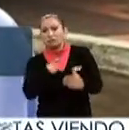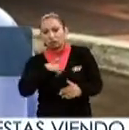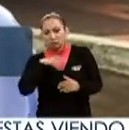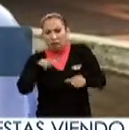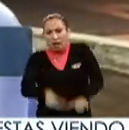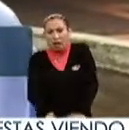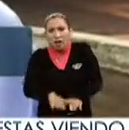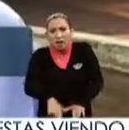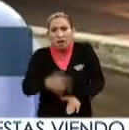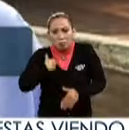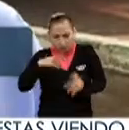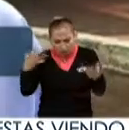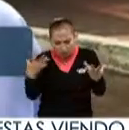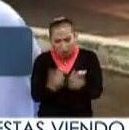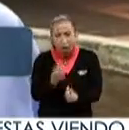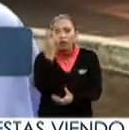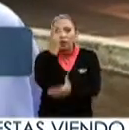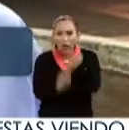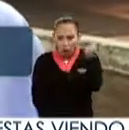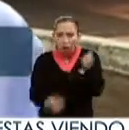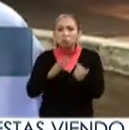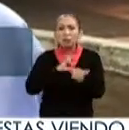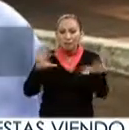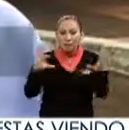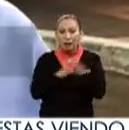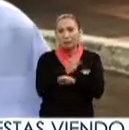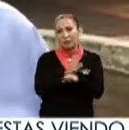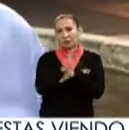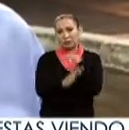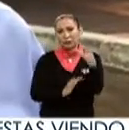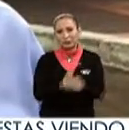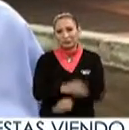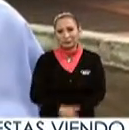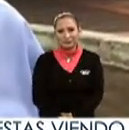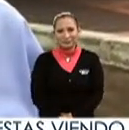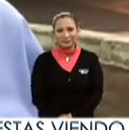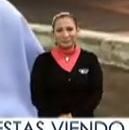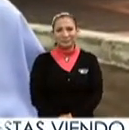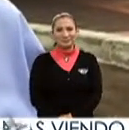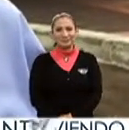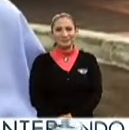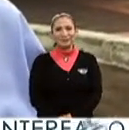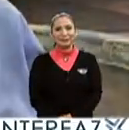propio. Yo creo que pueden convivir ambas cosas para beneficio de todos.